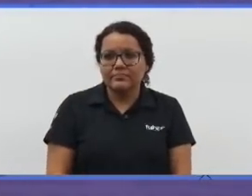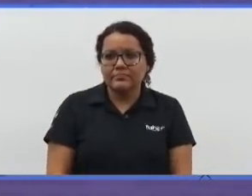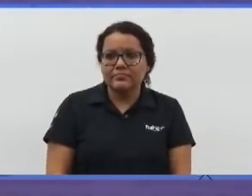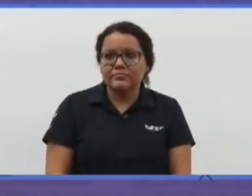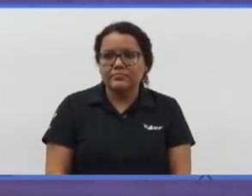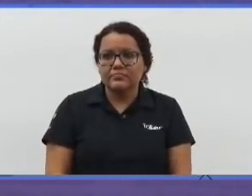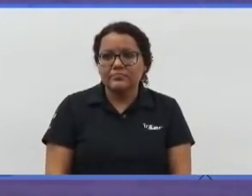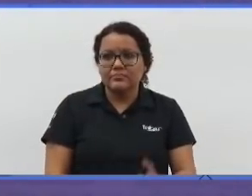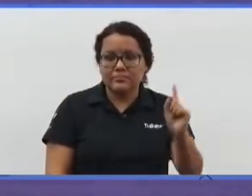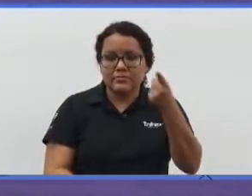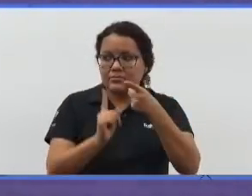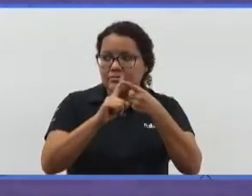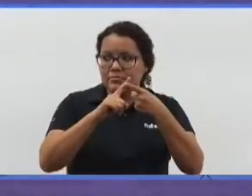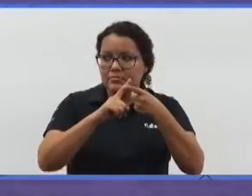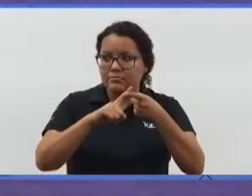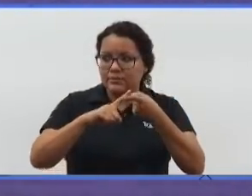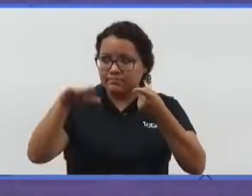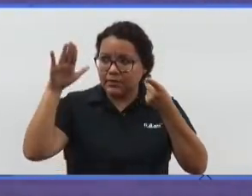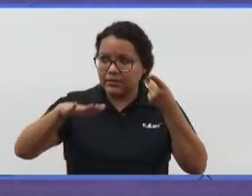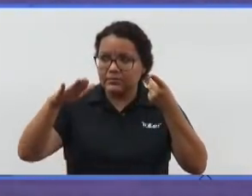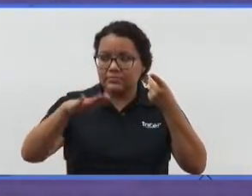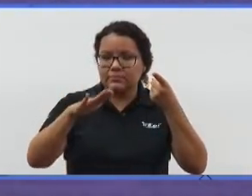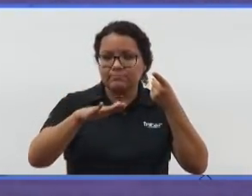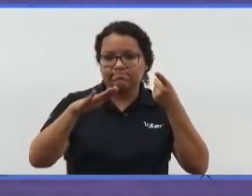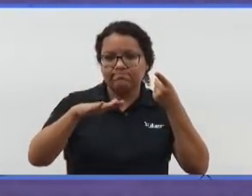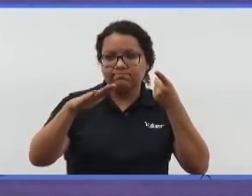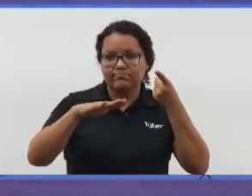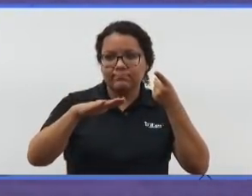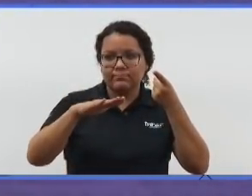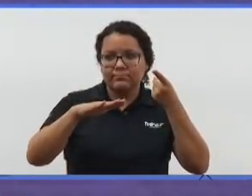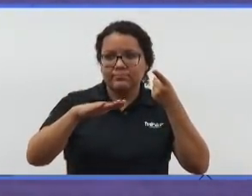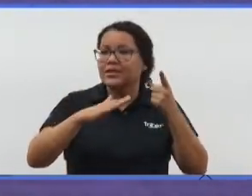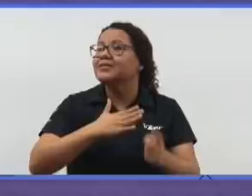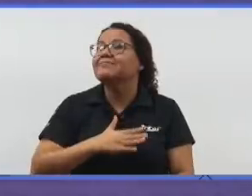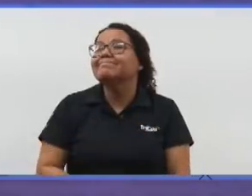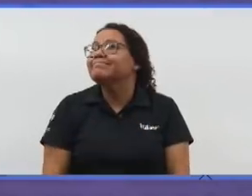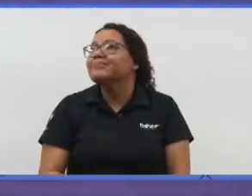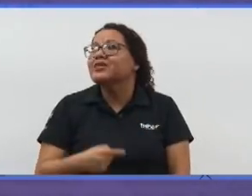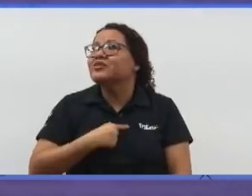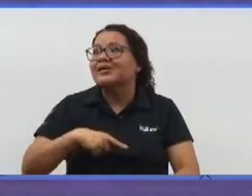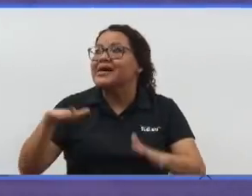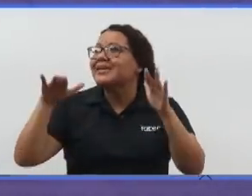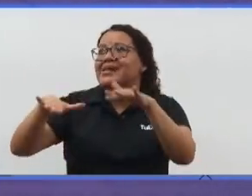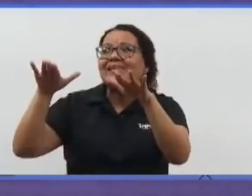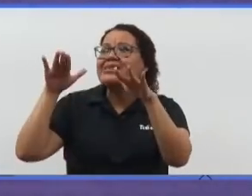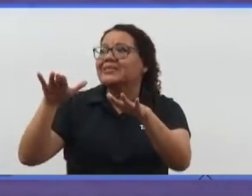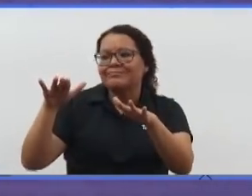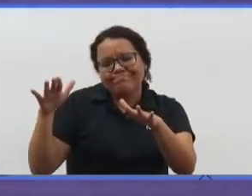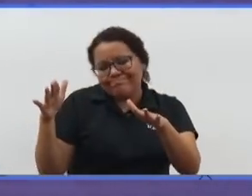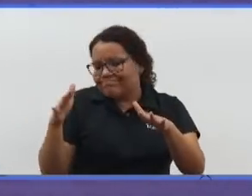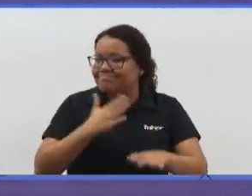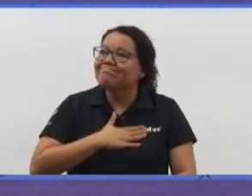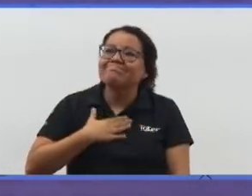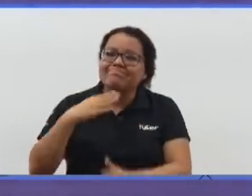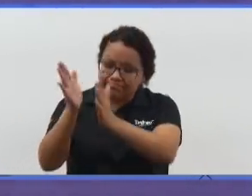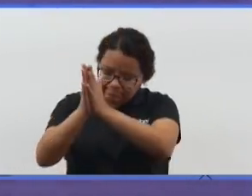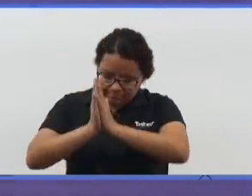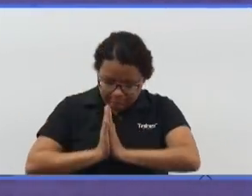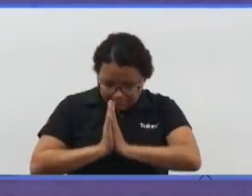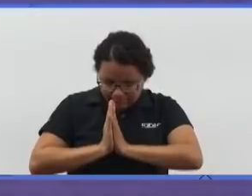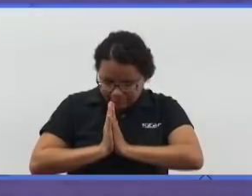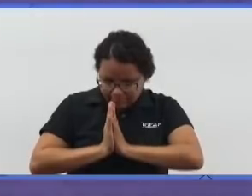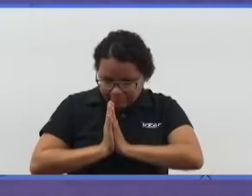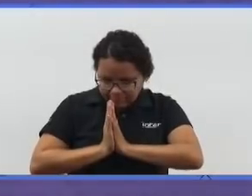y lo primero es la gratitud perdón señor por nuestra ingratitud perdón por no